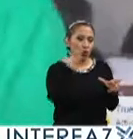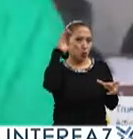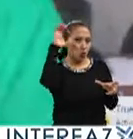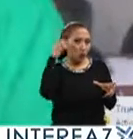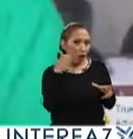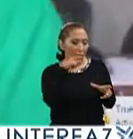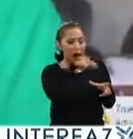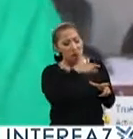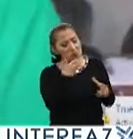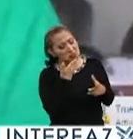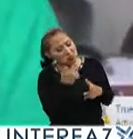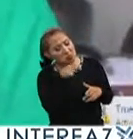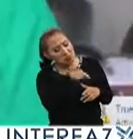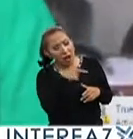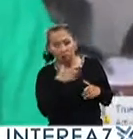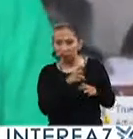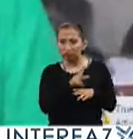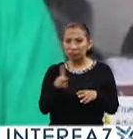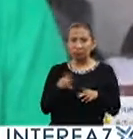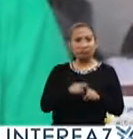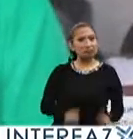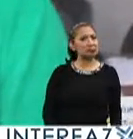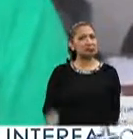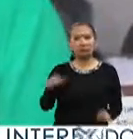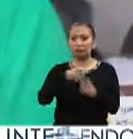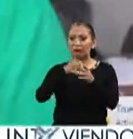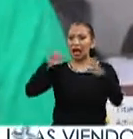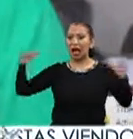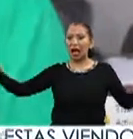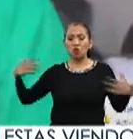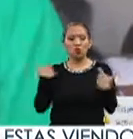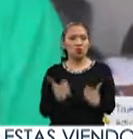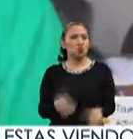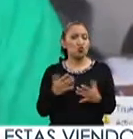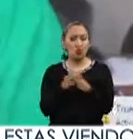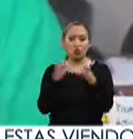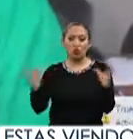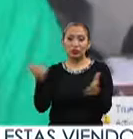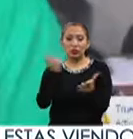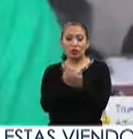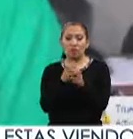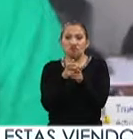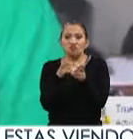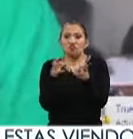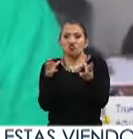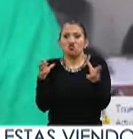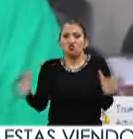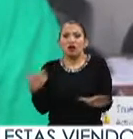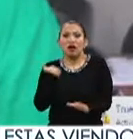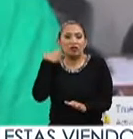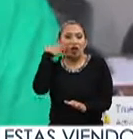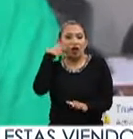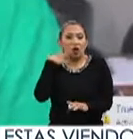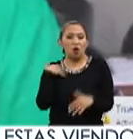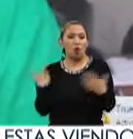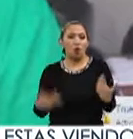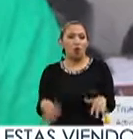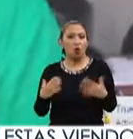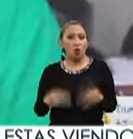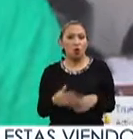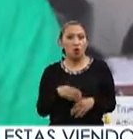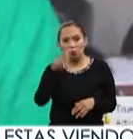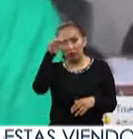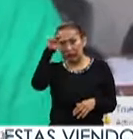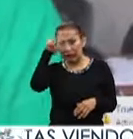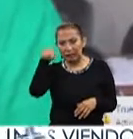Culiacán, pero pues no se compara la verdad en nada, no se compara en nada con una ciudad tan inmensa y tan grande como